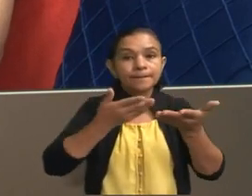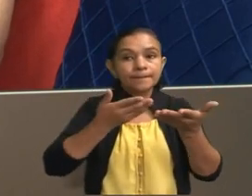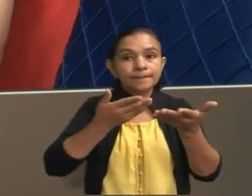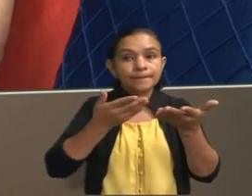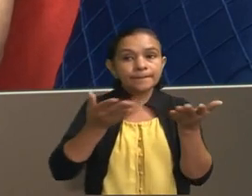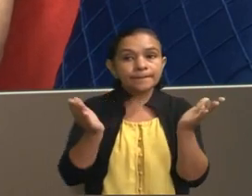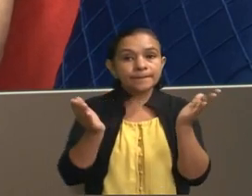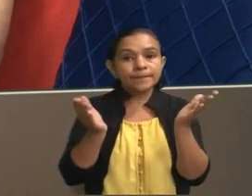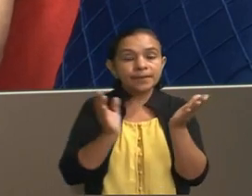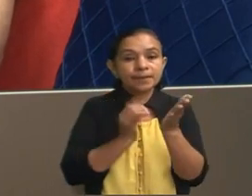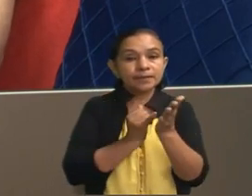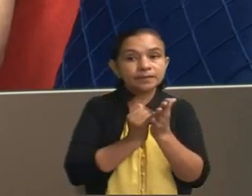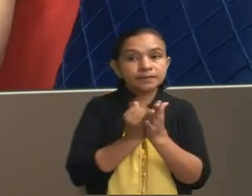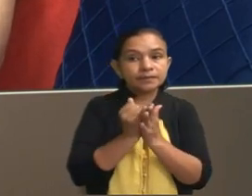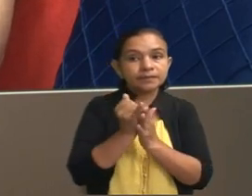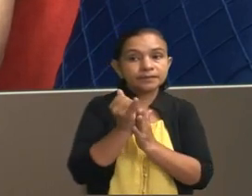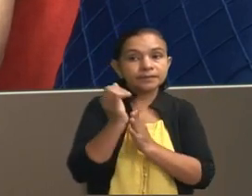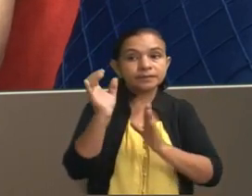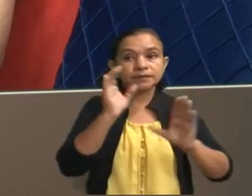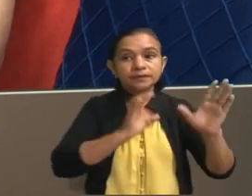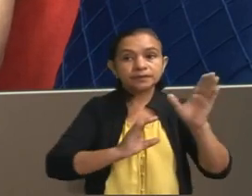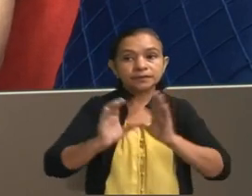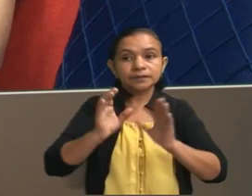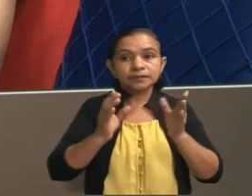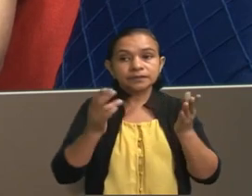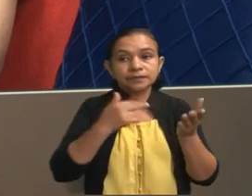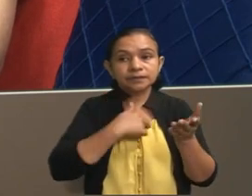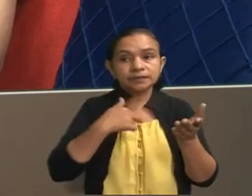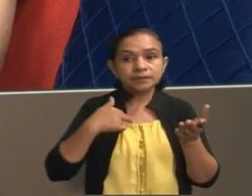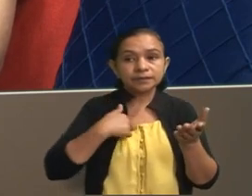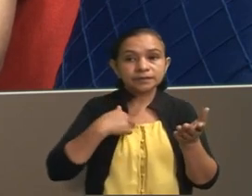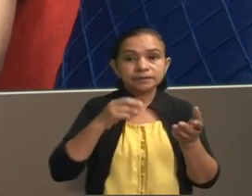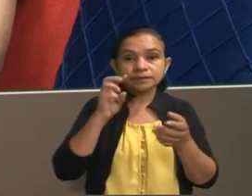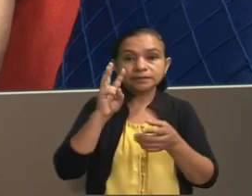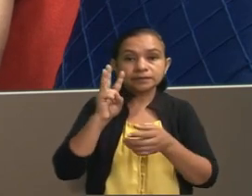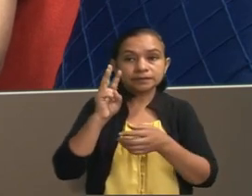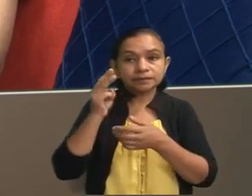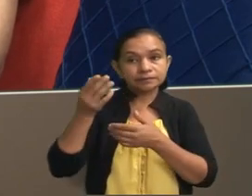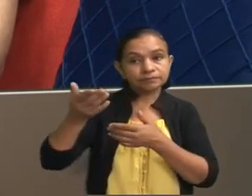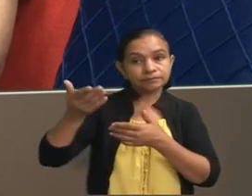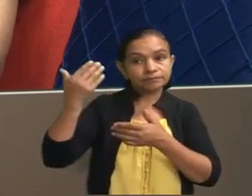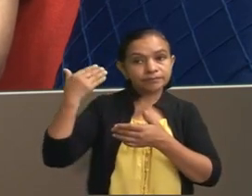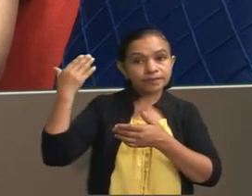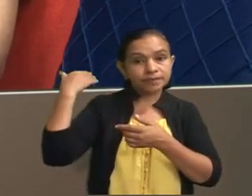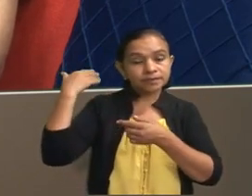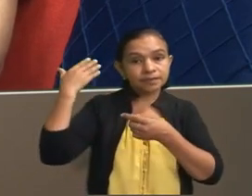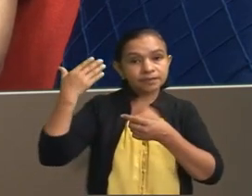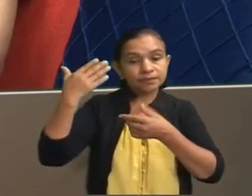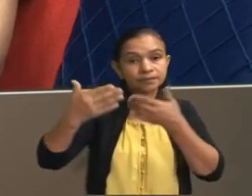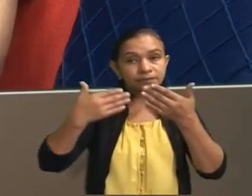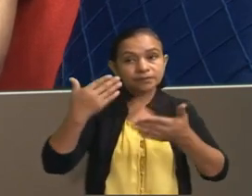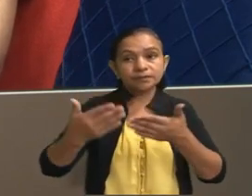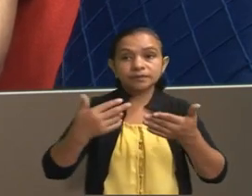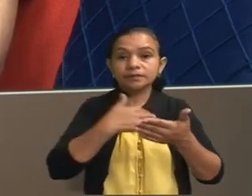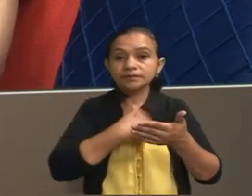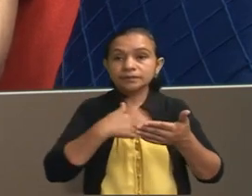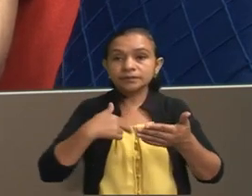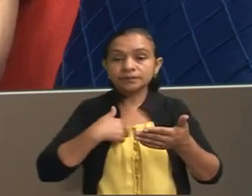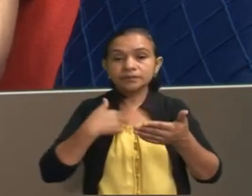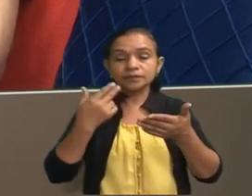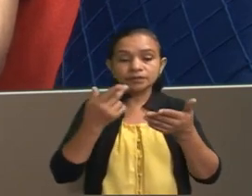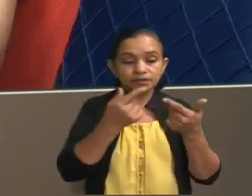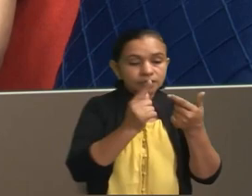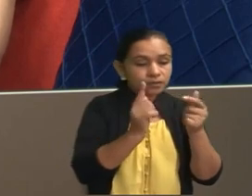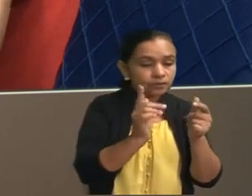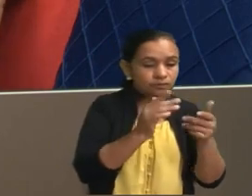información científica, hacemos reuniones. Tuvimos en los últimos 3 años decenas de reuniones de los equipos